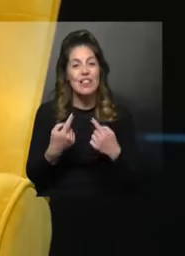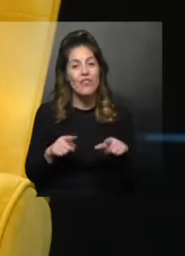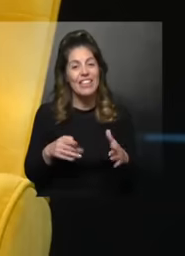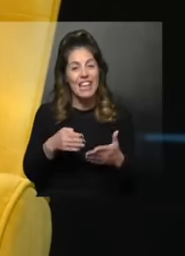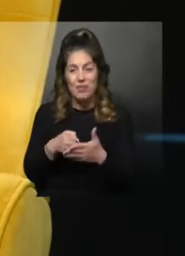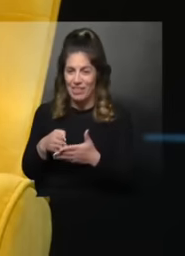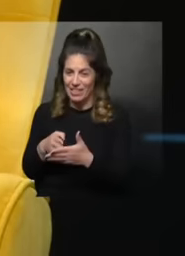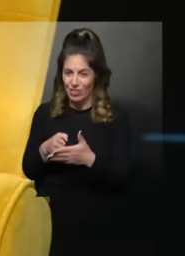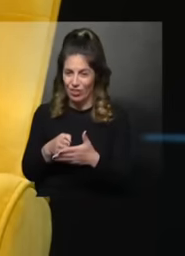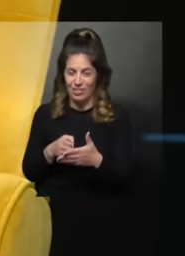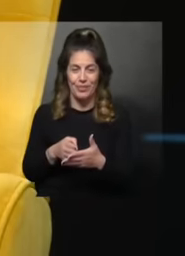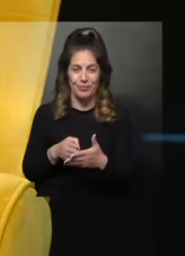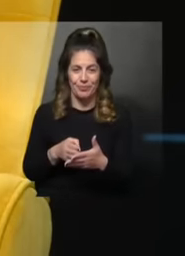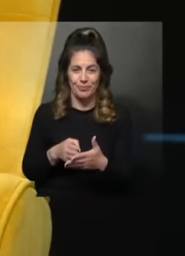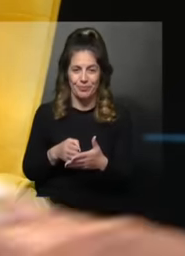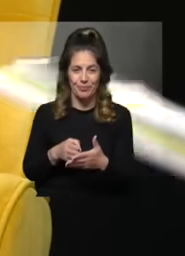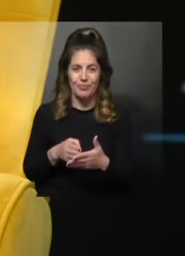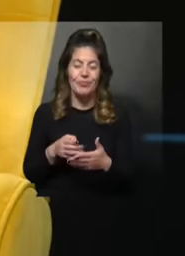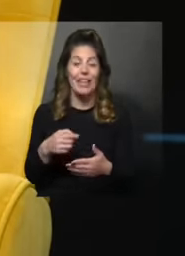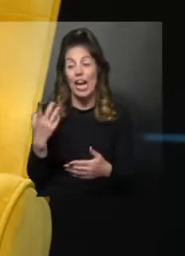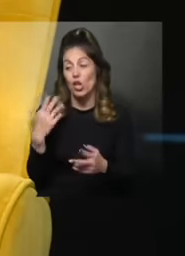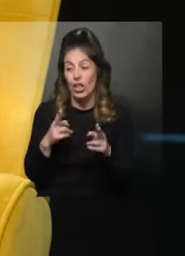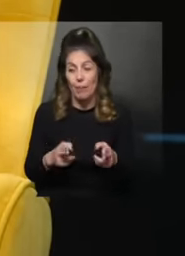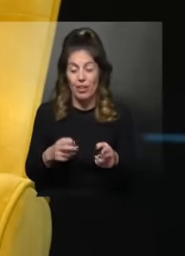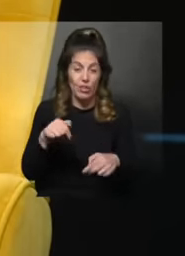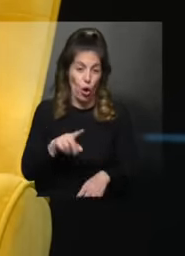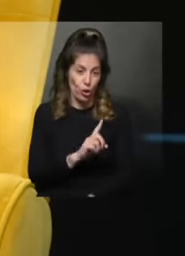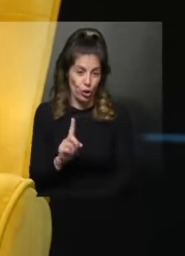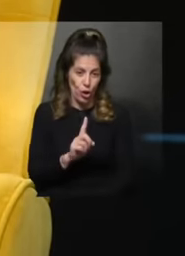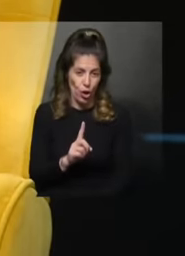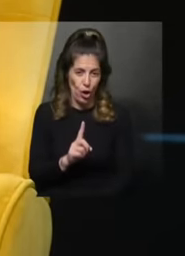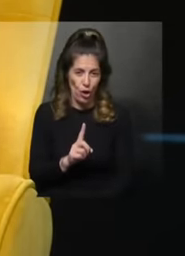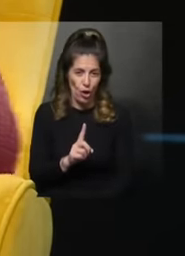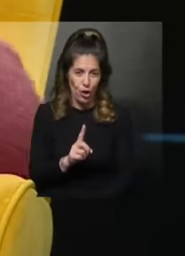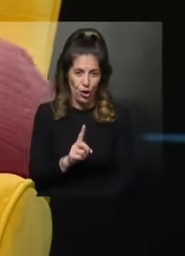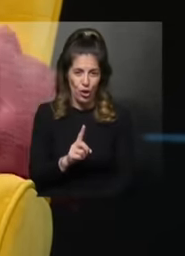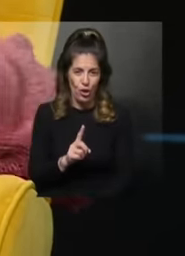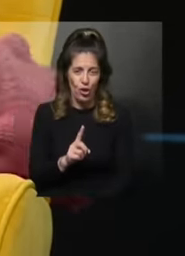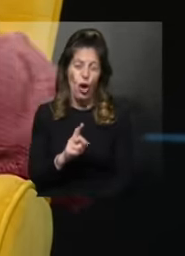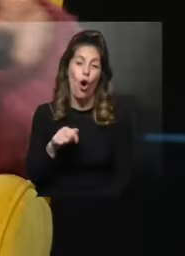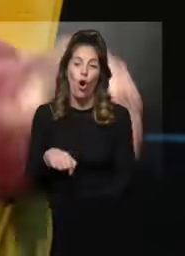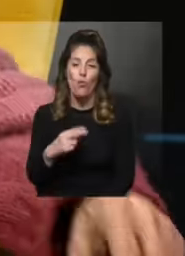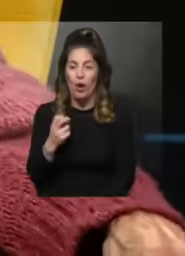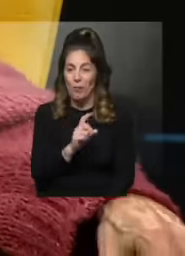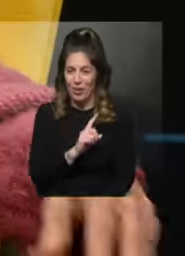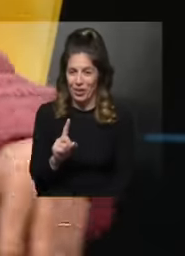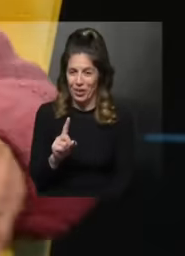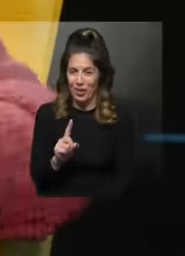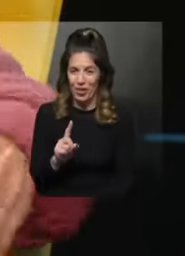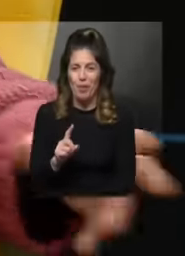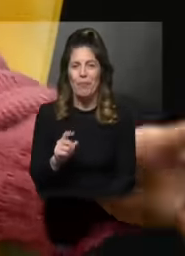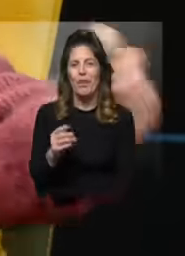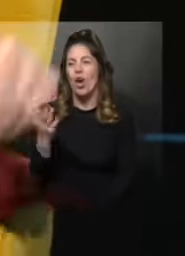creo. En otras épocas, hoy no. Pero hoy tratamos de que no. Claro, es decir, por